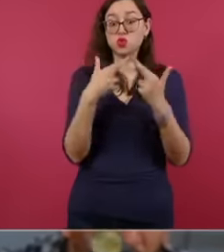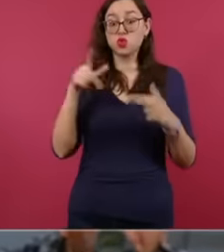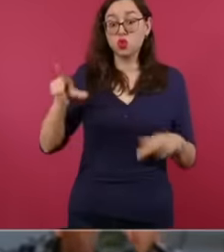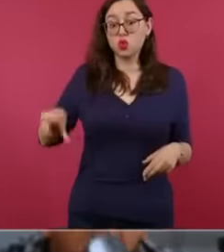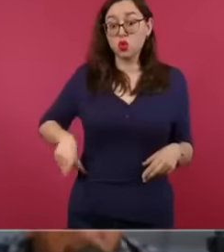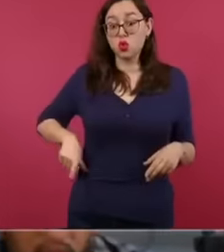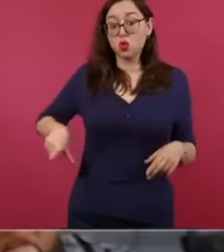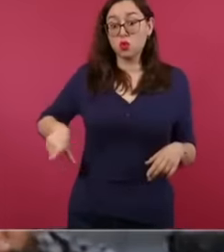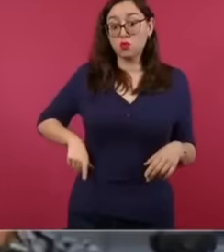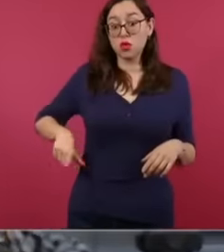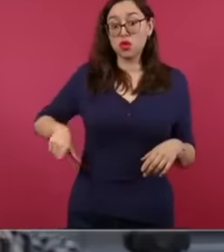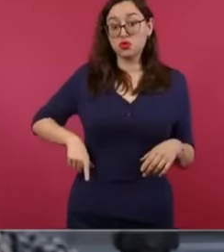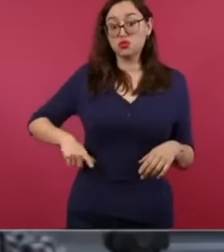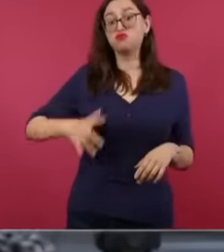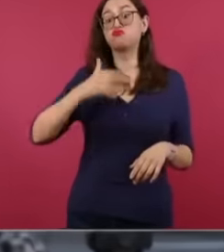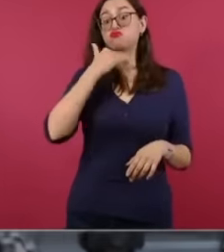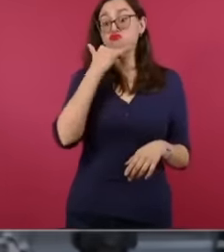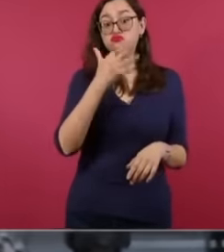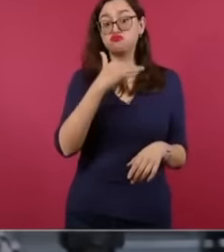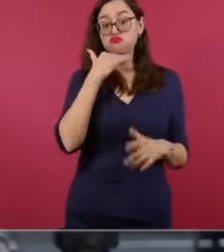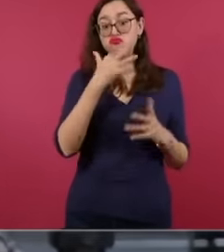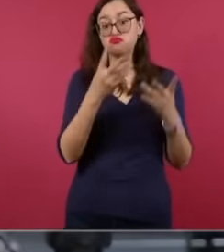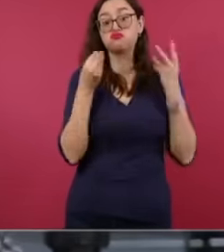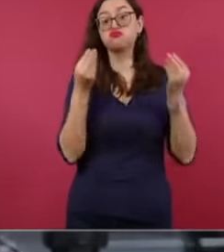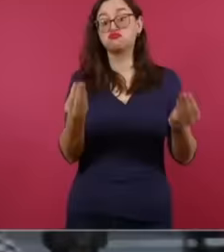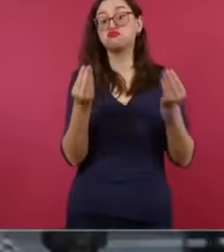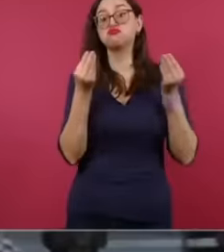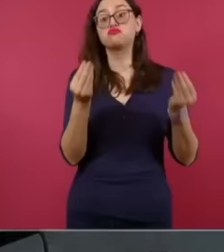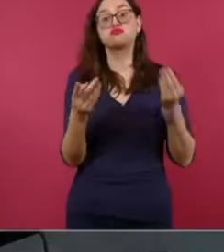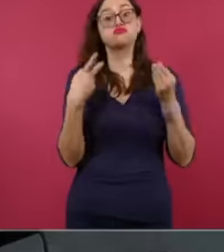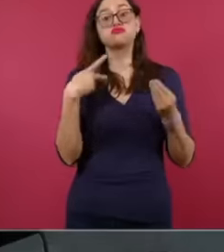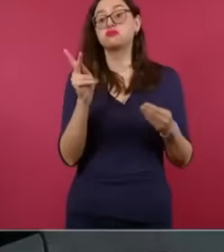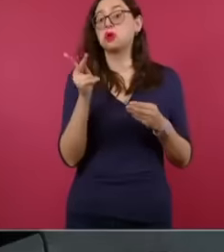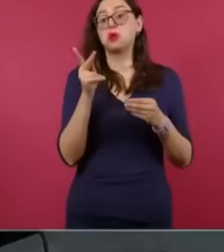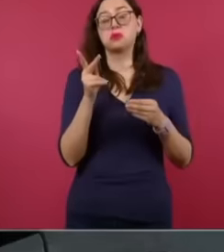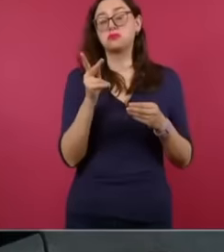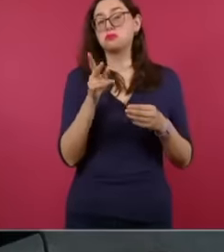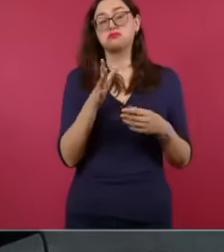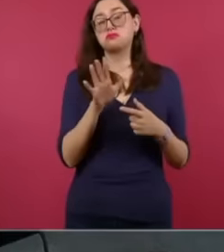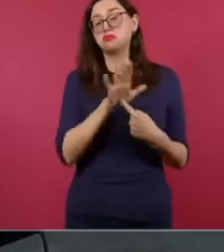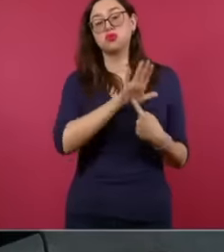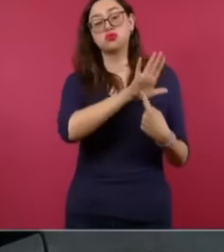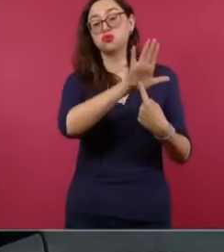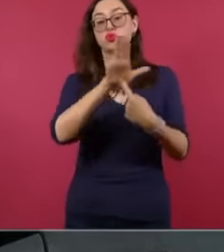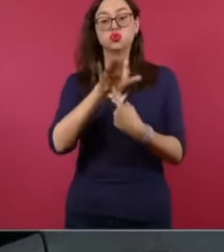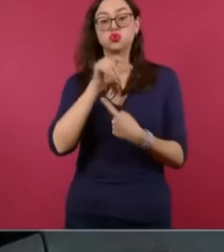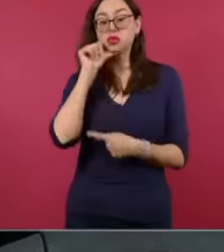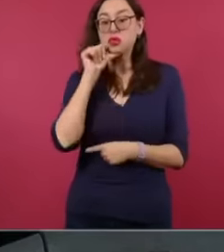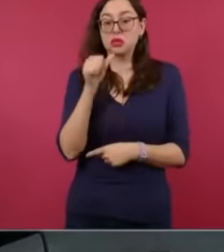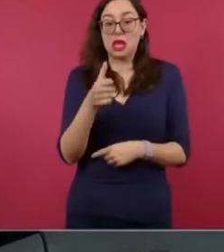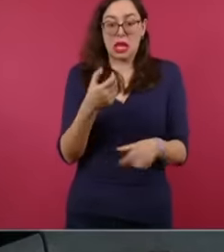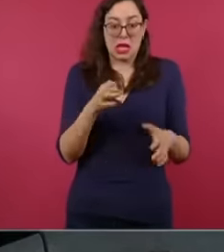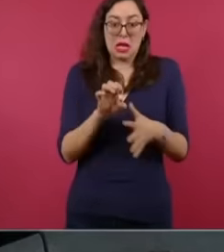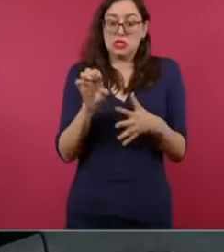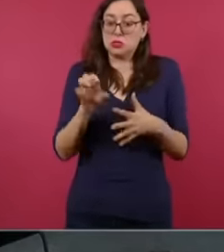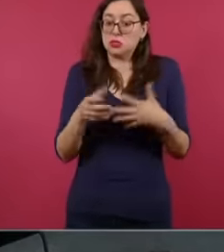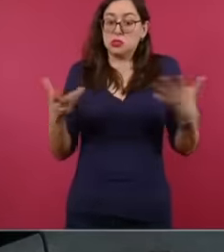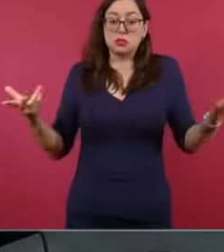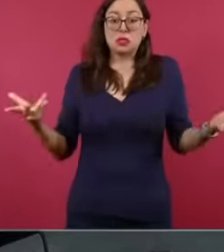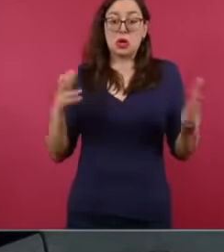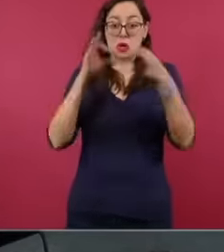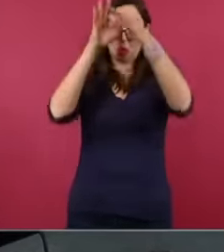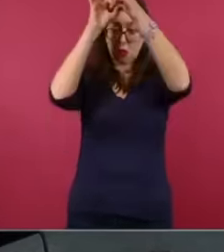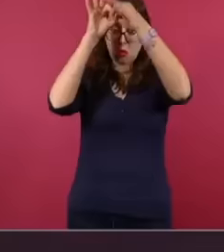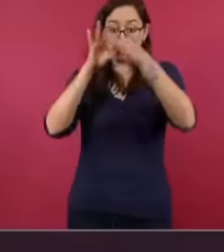pero no se salió, siguió ahí y no lo hizo público. O sea, entonces la congruencia. Y esa